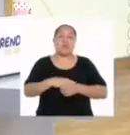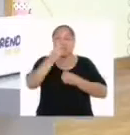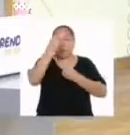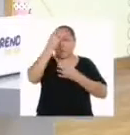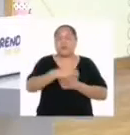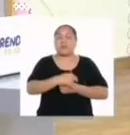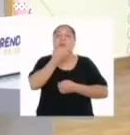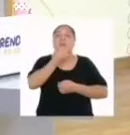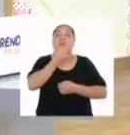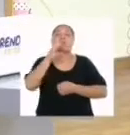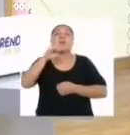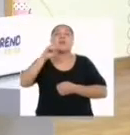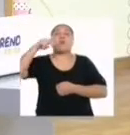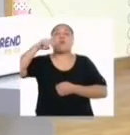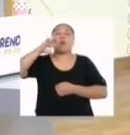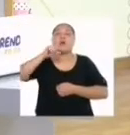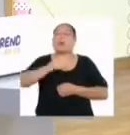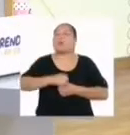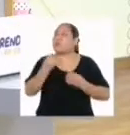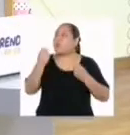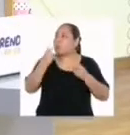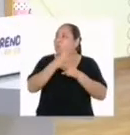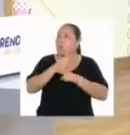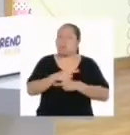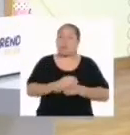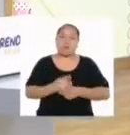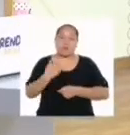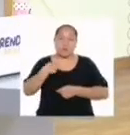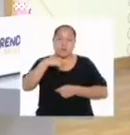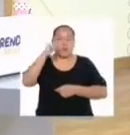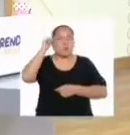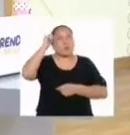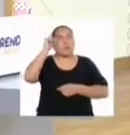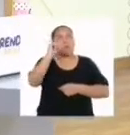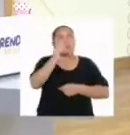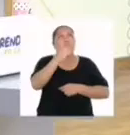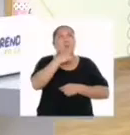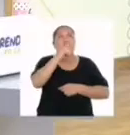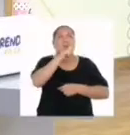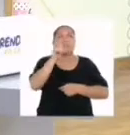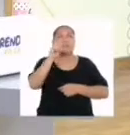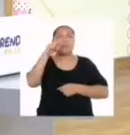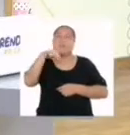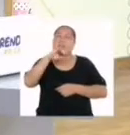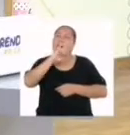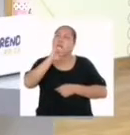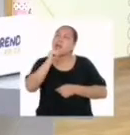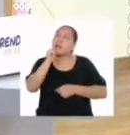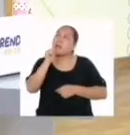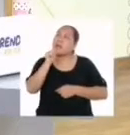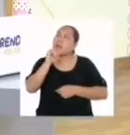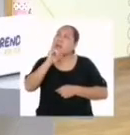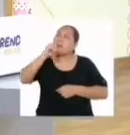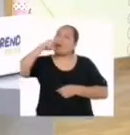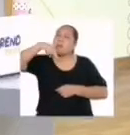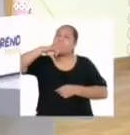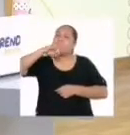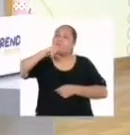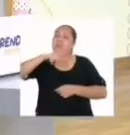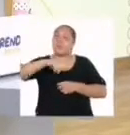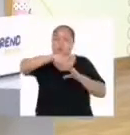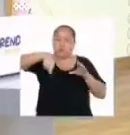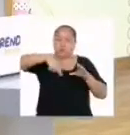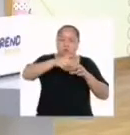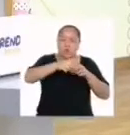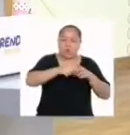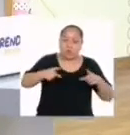de las cuencas y cómo conservarlas. Y recuerdo que se mencionó algo sobre la zanja de infiltración. Comentó que son como